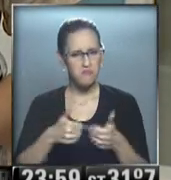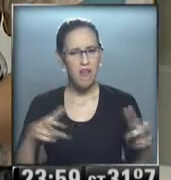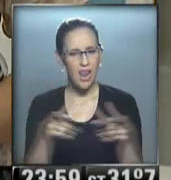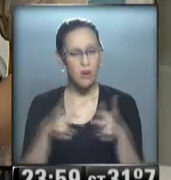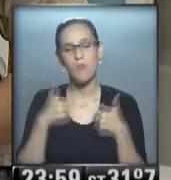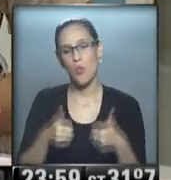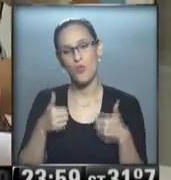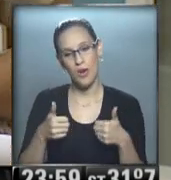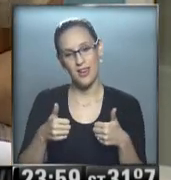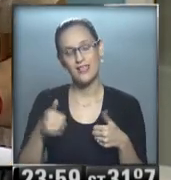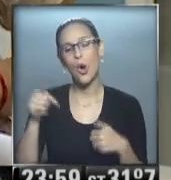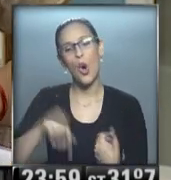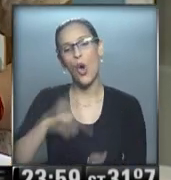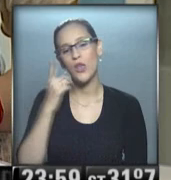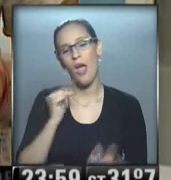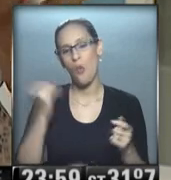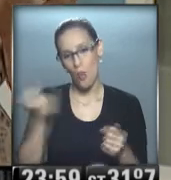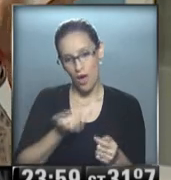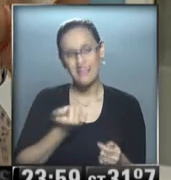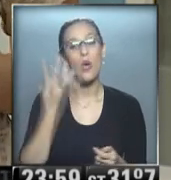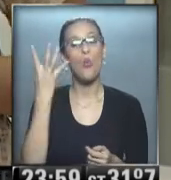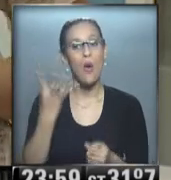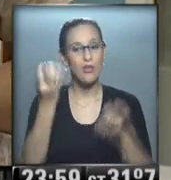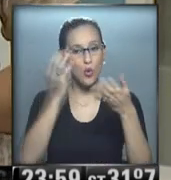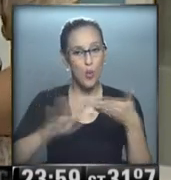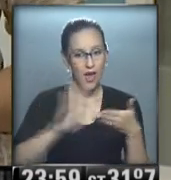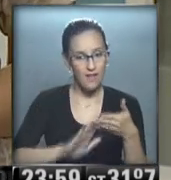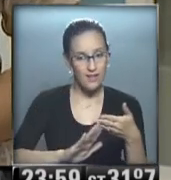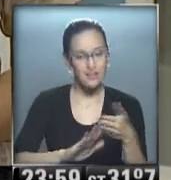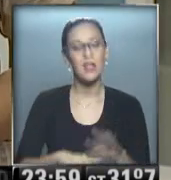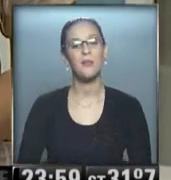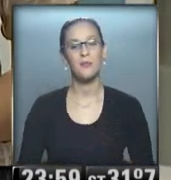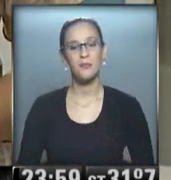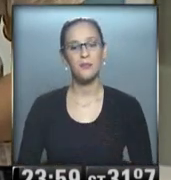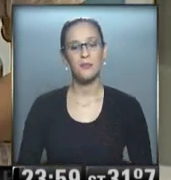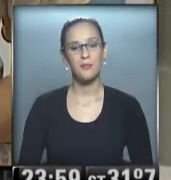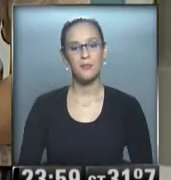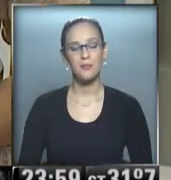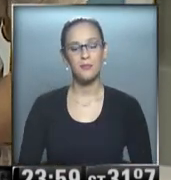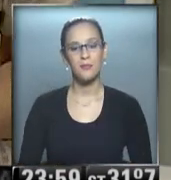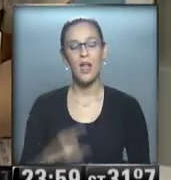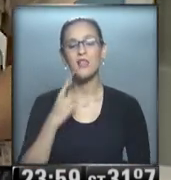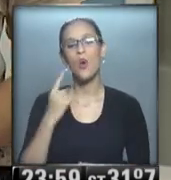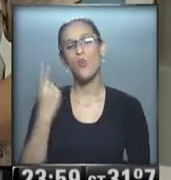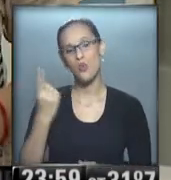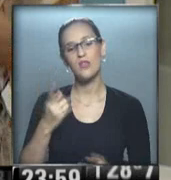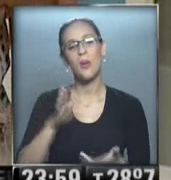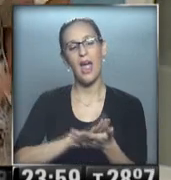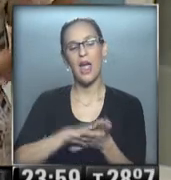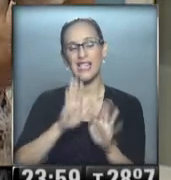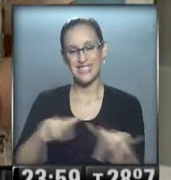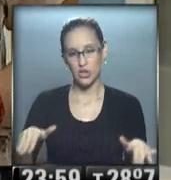cartelera, así que vamos a sumar poquitas en este día jueves. Son 4 los estrenos, 3 estrenos y un reestreno. Arrancamos con chicos, con Caminando con Dinosaurios, la posibilidad